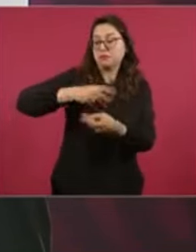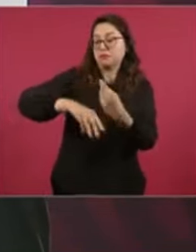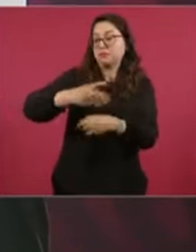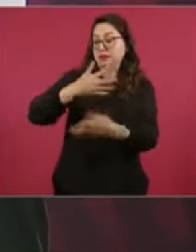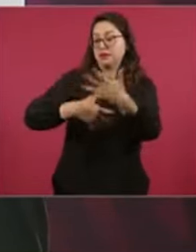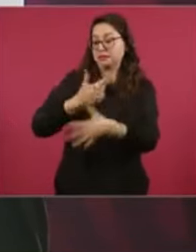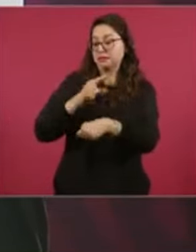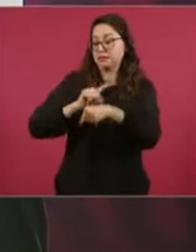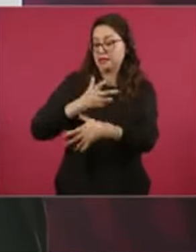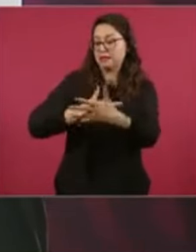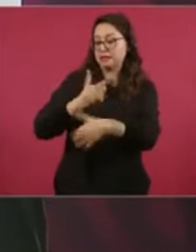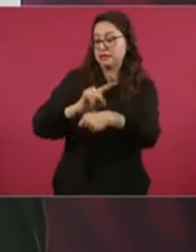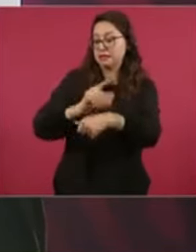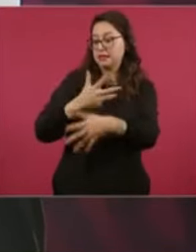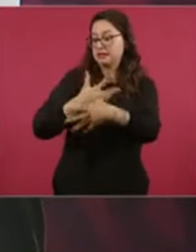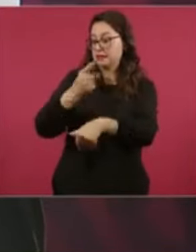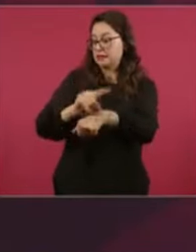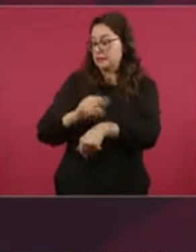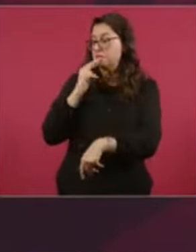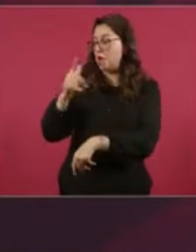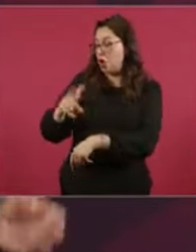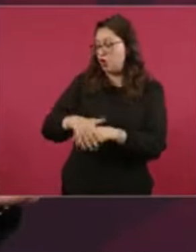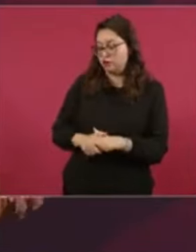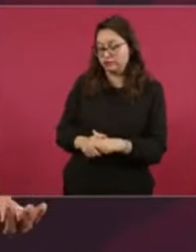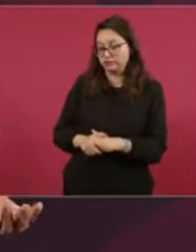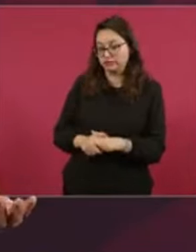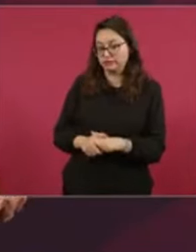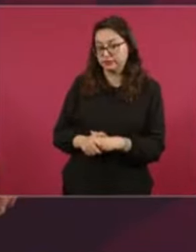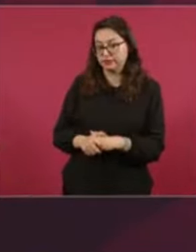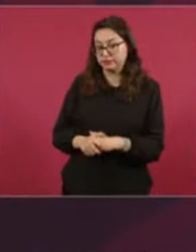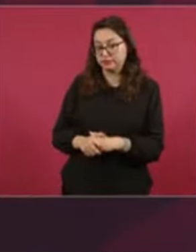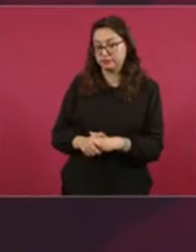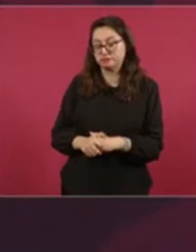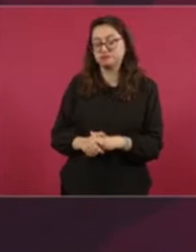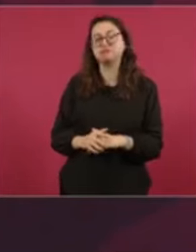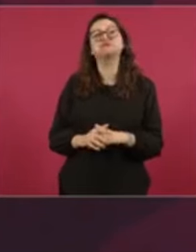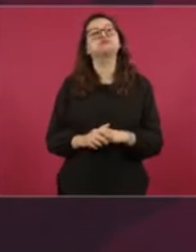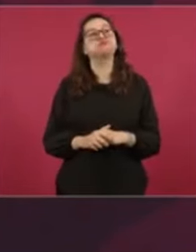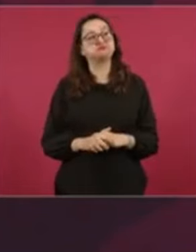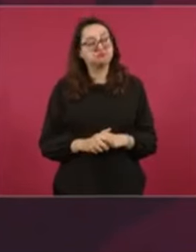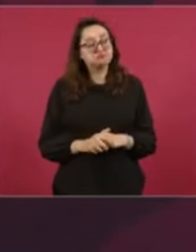de la economía. O sea, en vez de